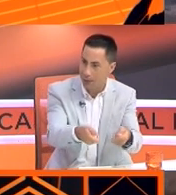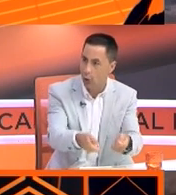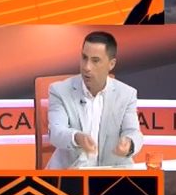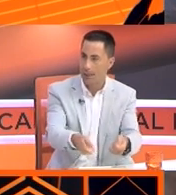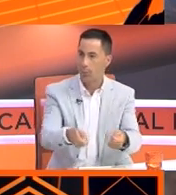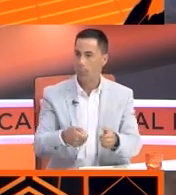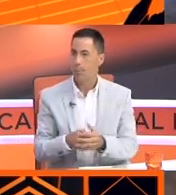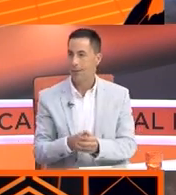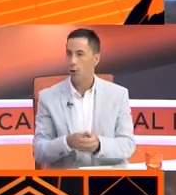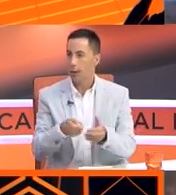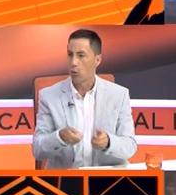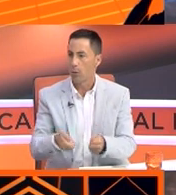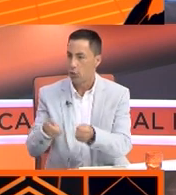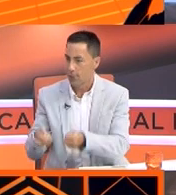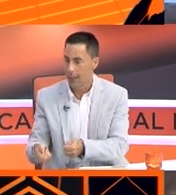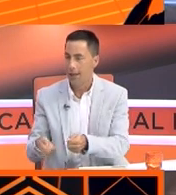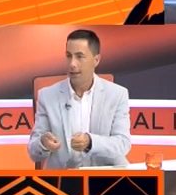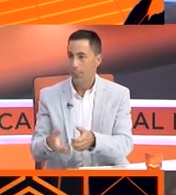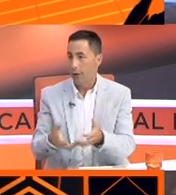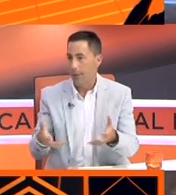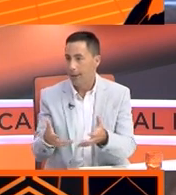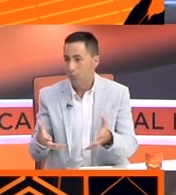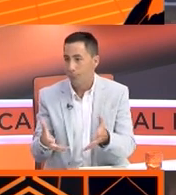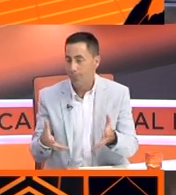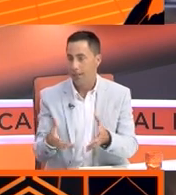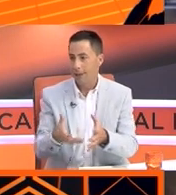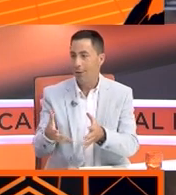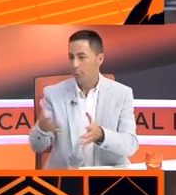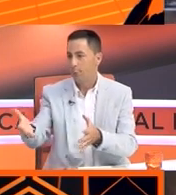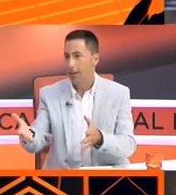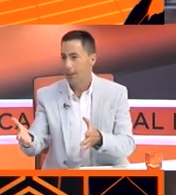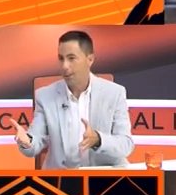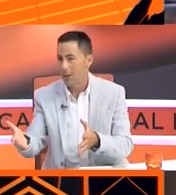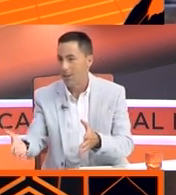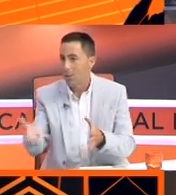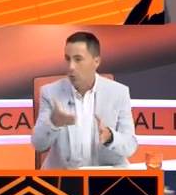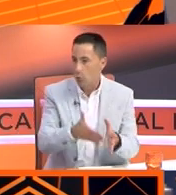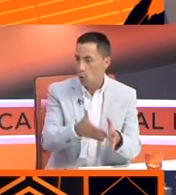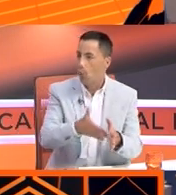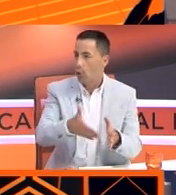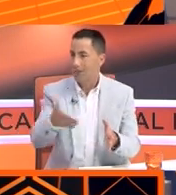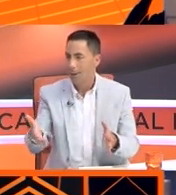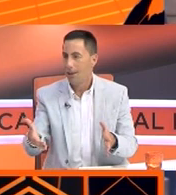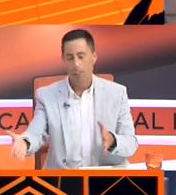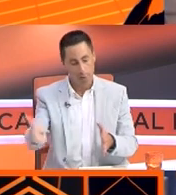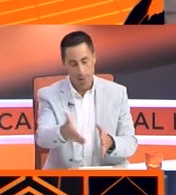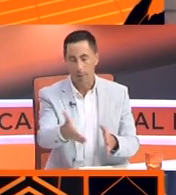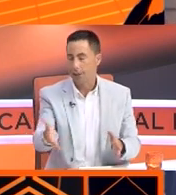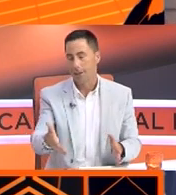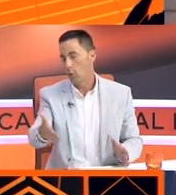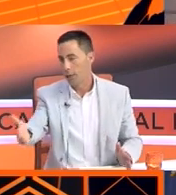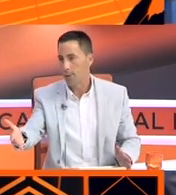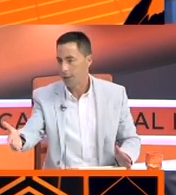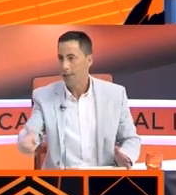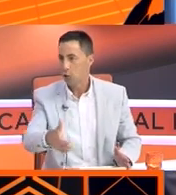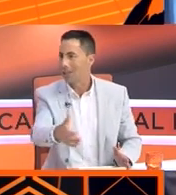dejado en sede judicial el propio empresario Raico Rubén González. Pues la verdad es que viene a decir, bueno, pues que evidentemente mintió, esto lo puede hacer, sí, pero a nivel